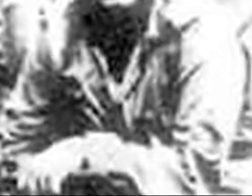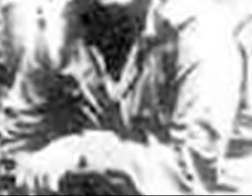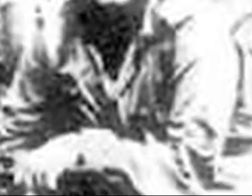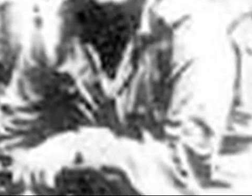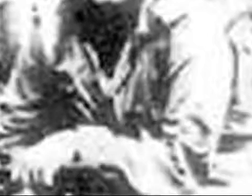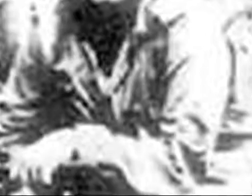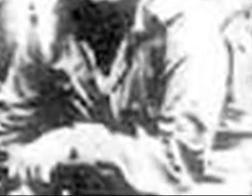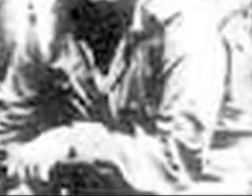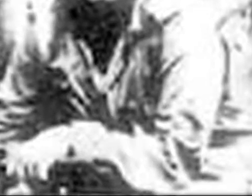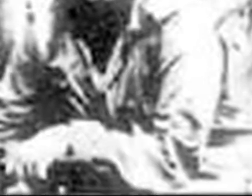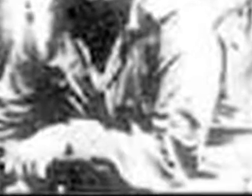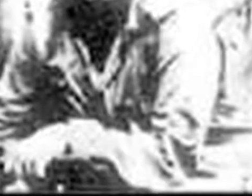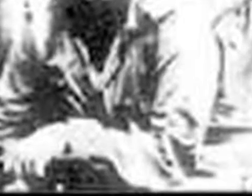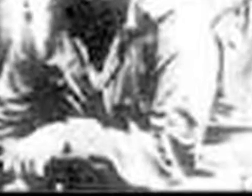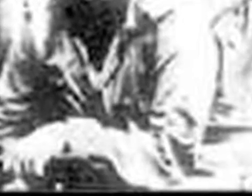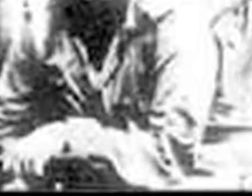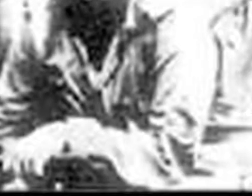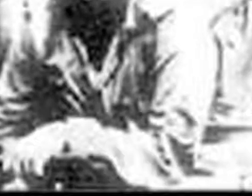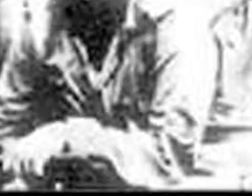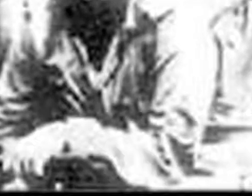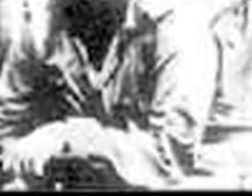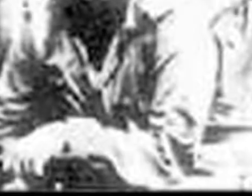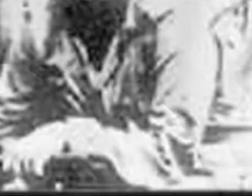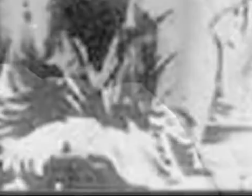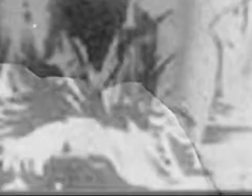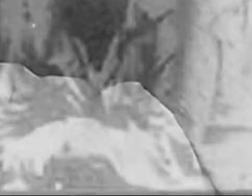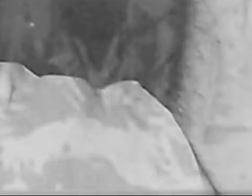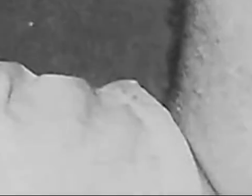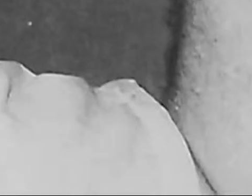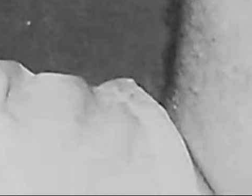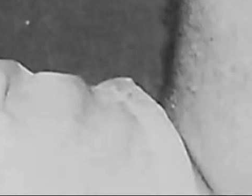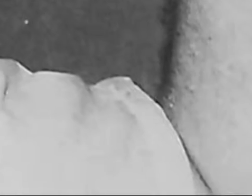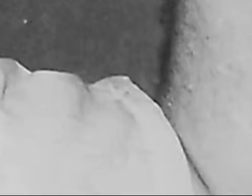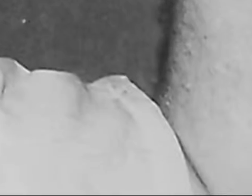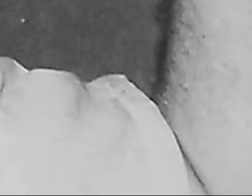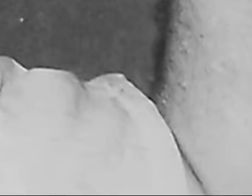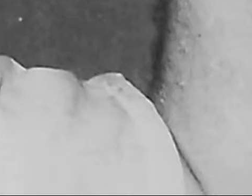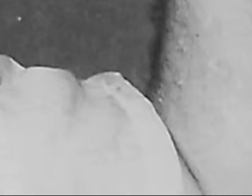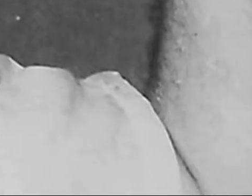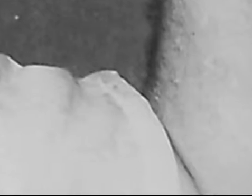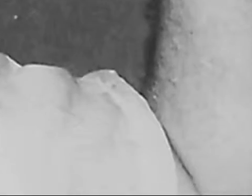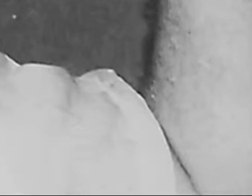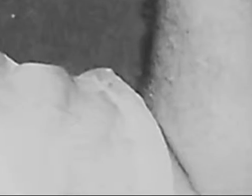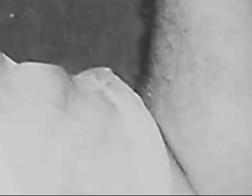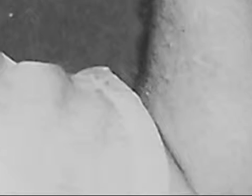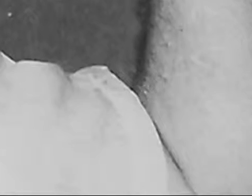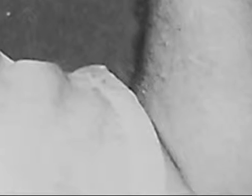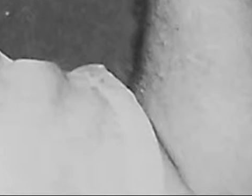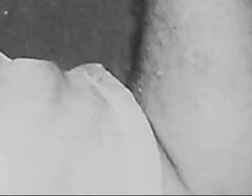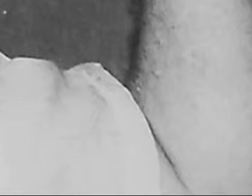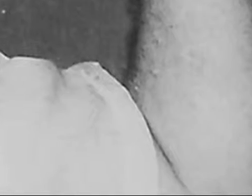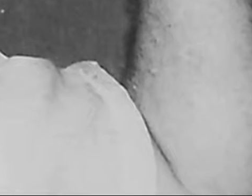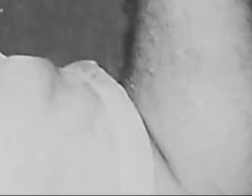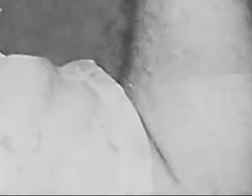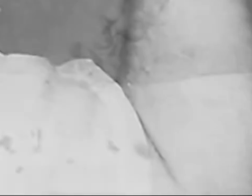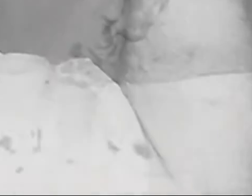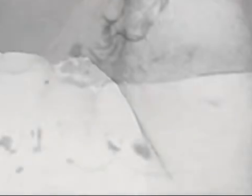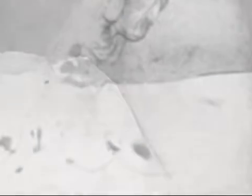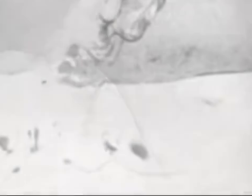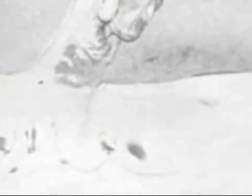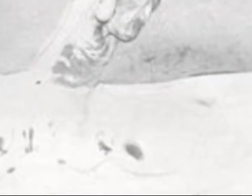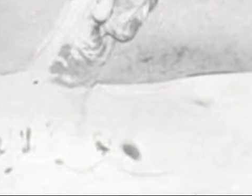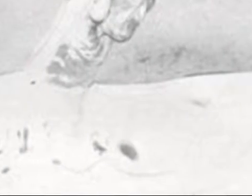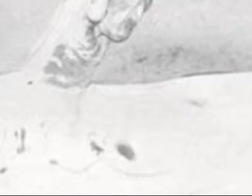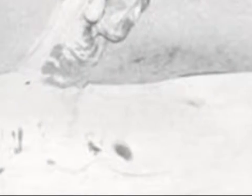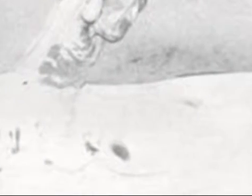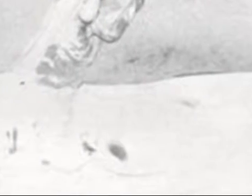las causas justas y fustigador de la dinastía somocista, por medio de su periódico y radio.